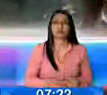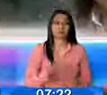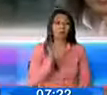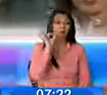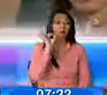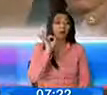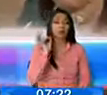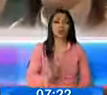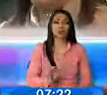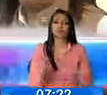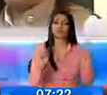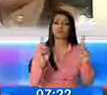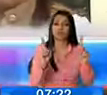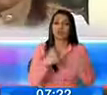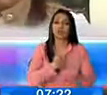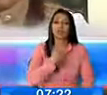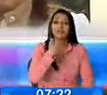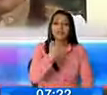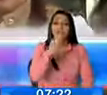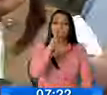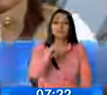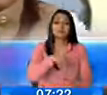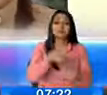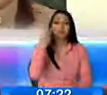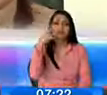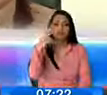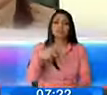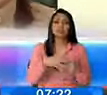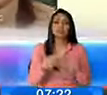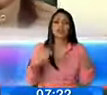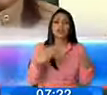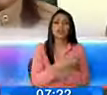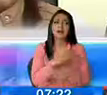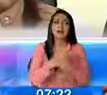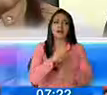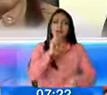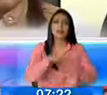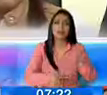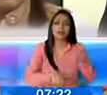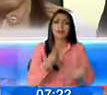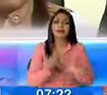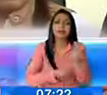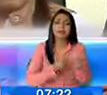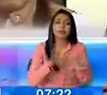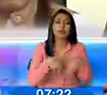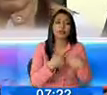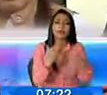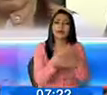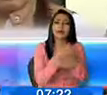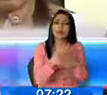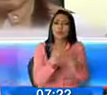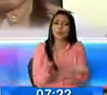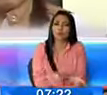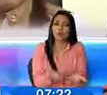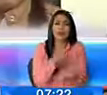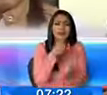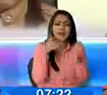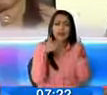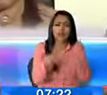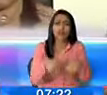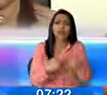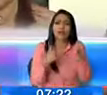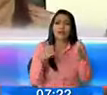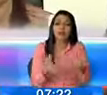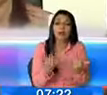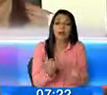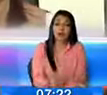es, básicamente, estos 2.000 millones de dólares son incuantificables. ¿Qué hace aquí? ¿Cómo verificas a quién atendiste, cómo atendiste? No